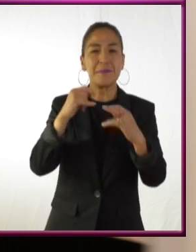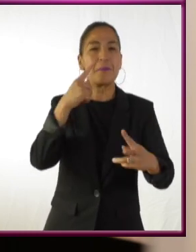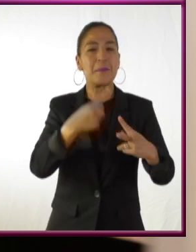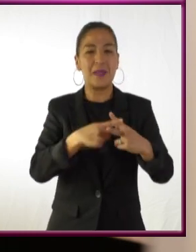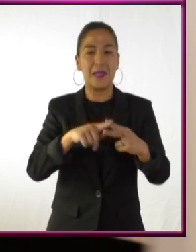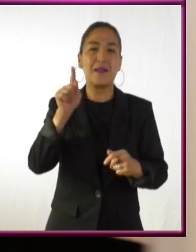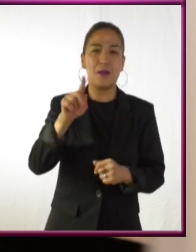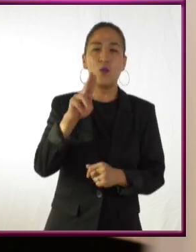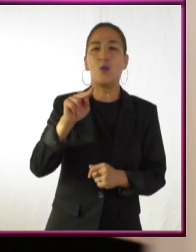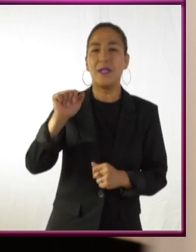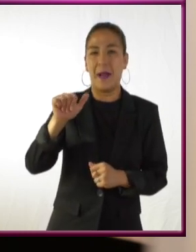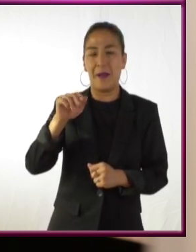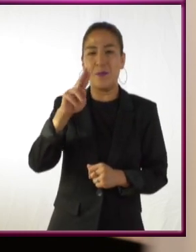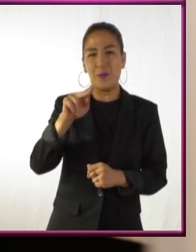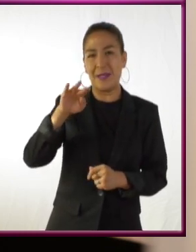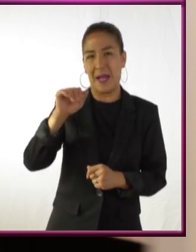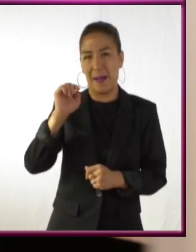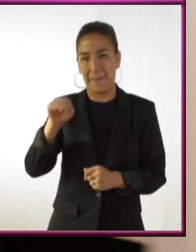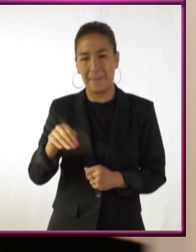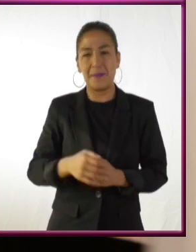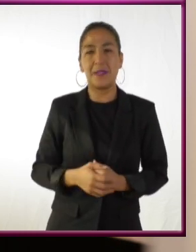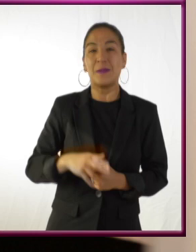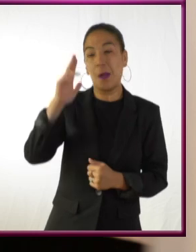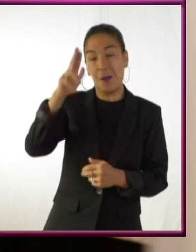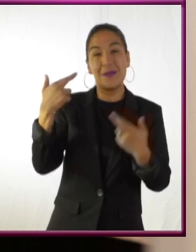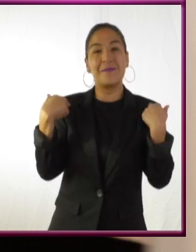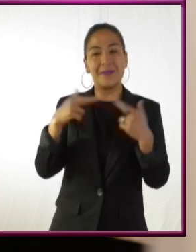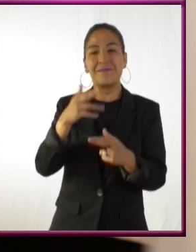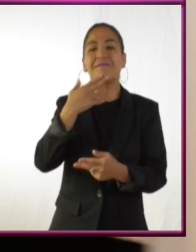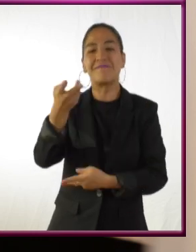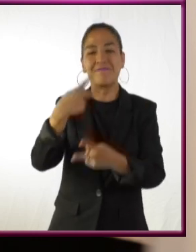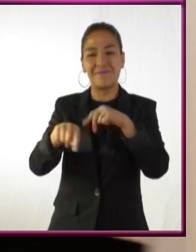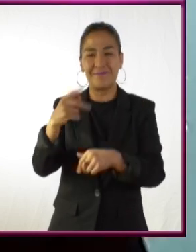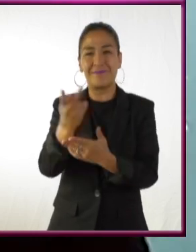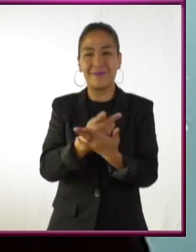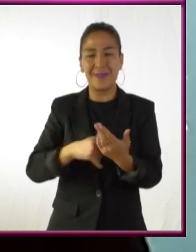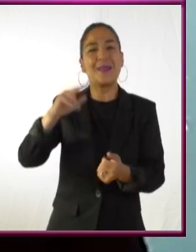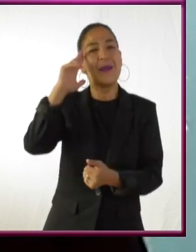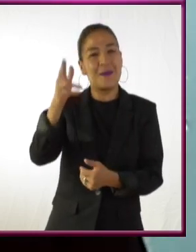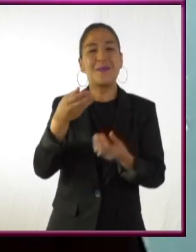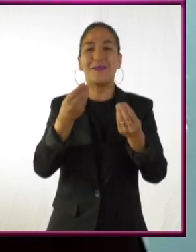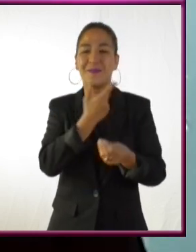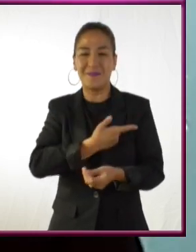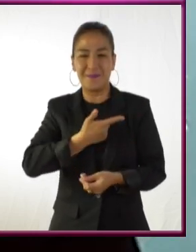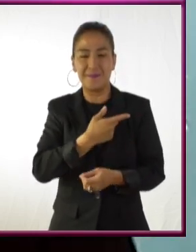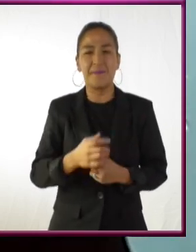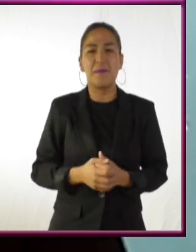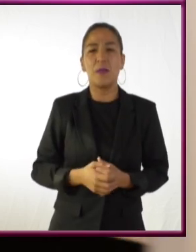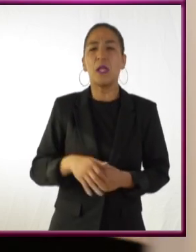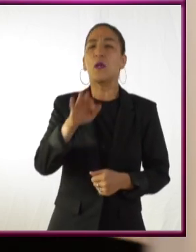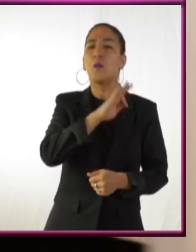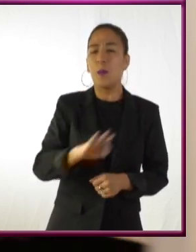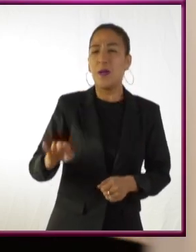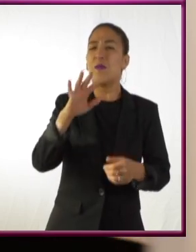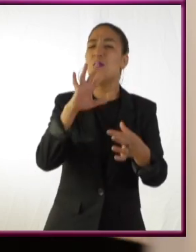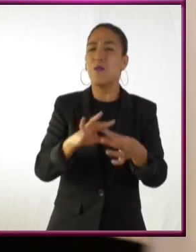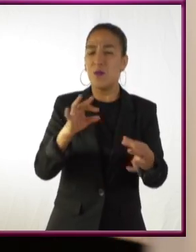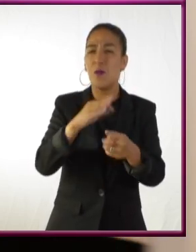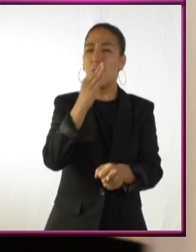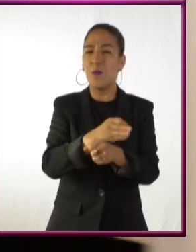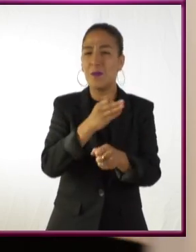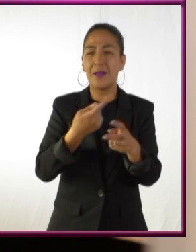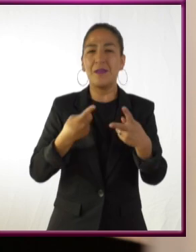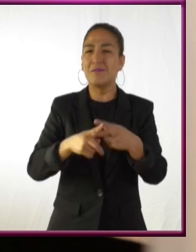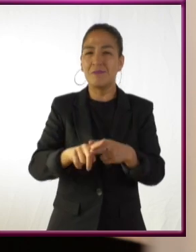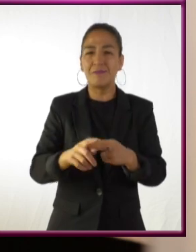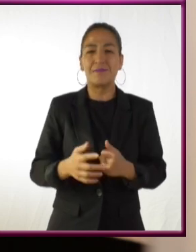del Instituto de Matemáticas de la UNAM. ¿Qué tal, maestro? Bienvenido al programa. Hola, mucho gusto. Podríamos empezar, maestro,